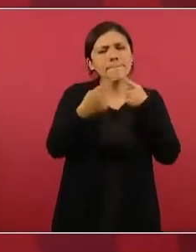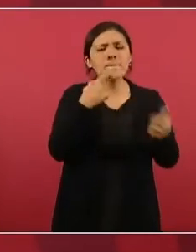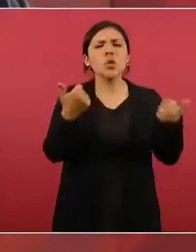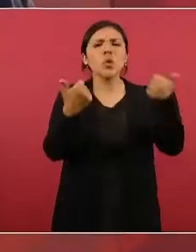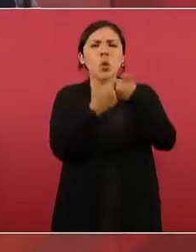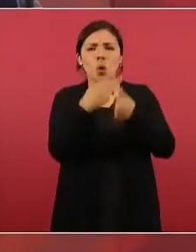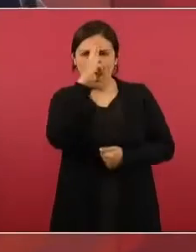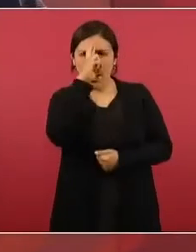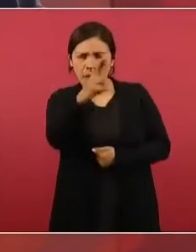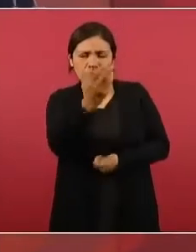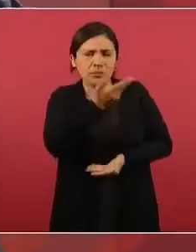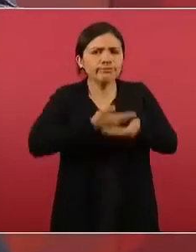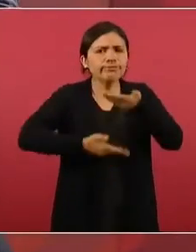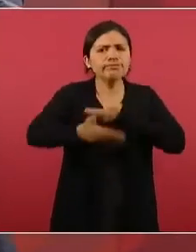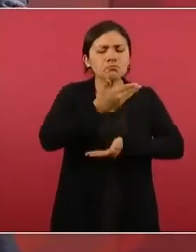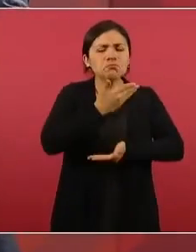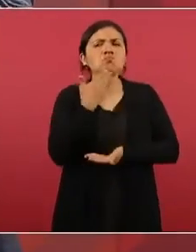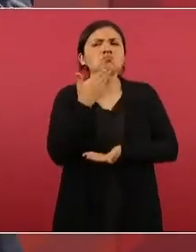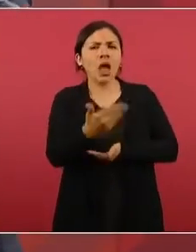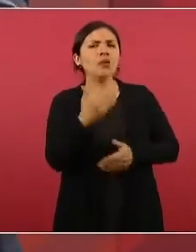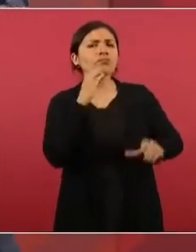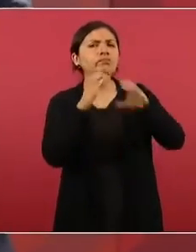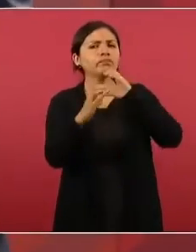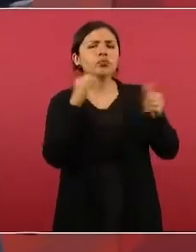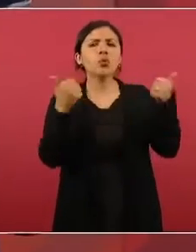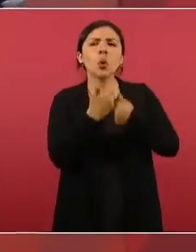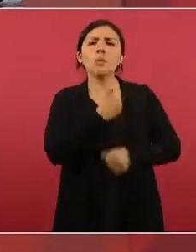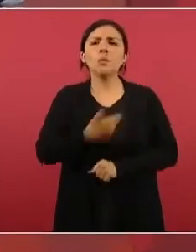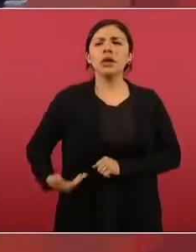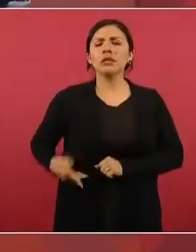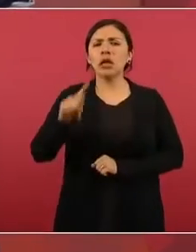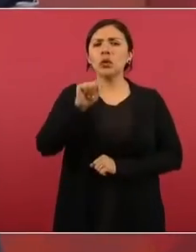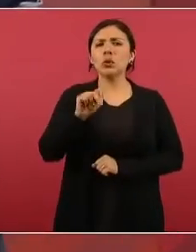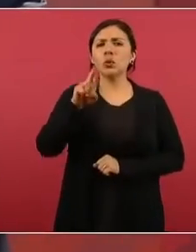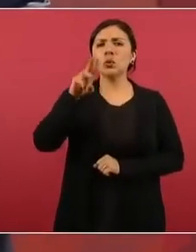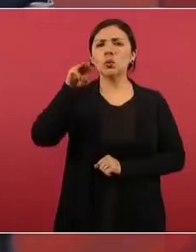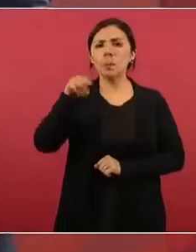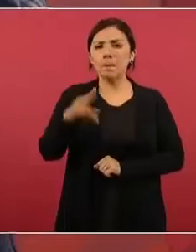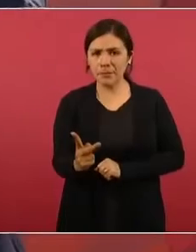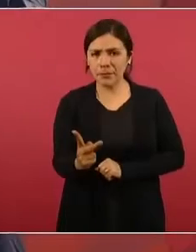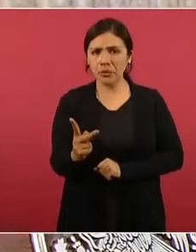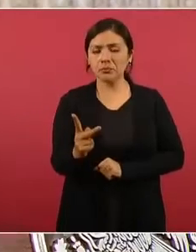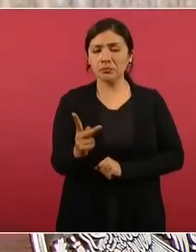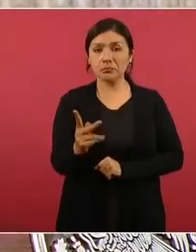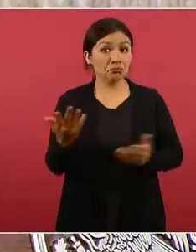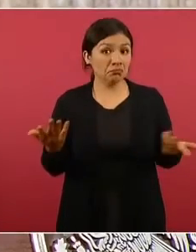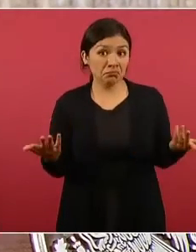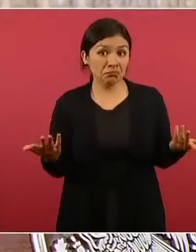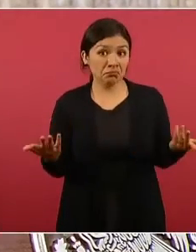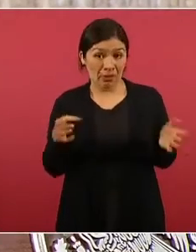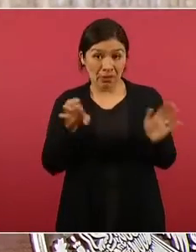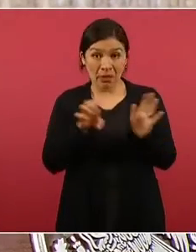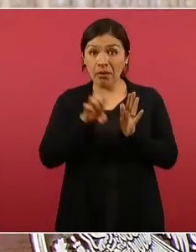respetuoso, o mantuvimos una buena relación con el presidente Trump. Y, por ejemplo,